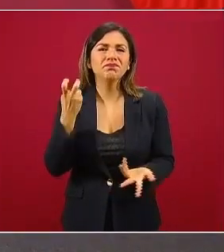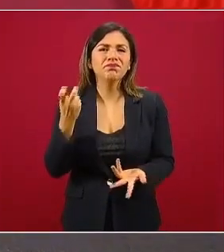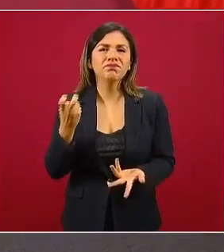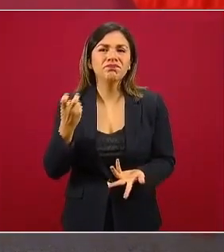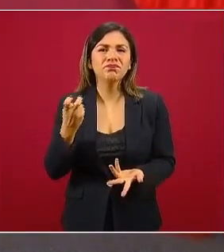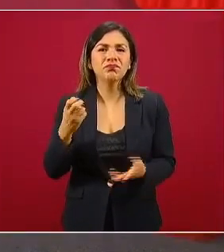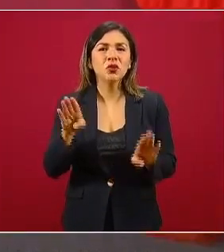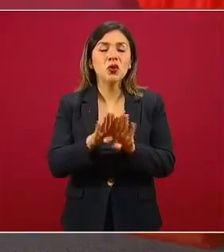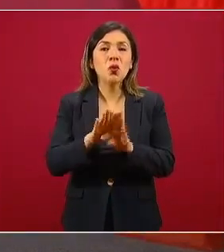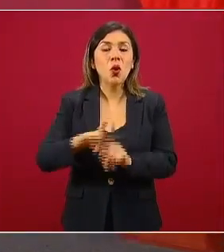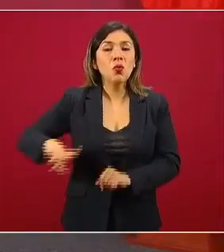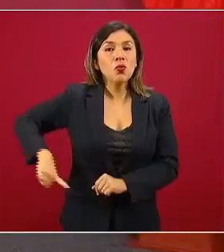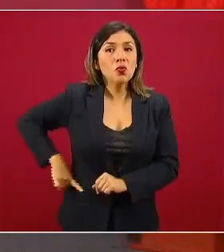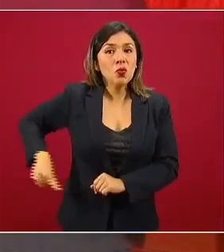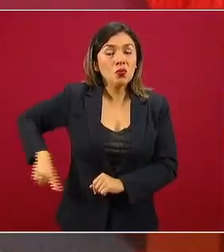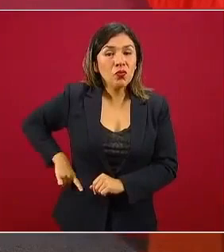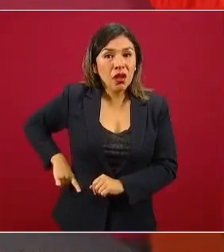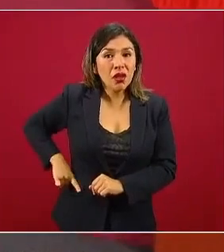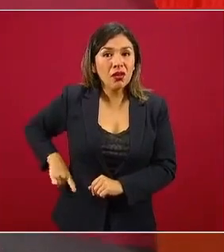al Estado,